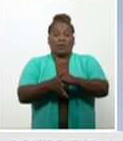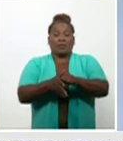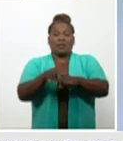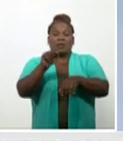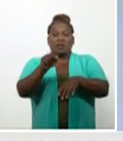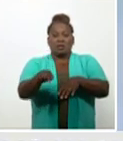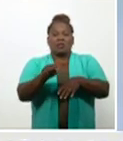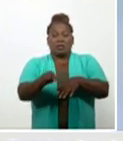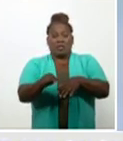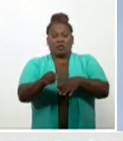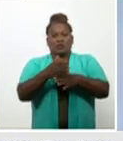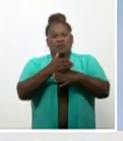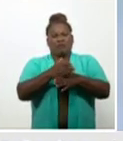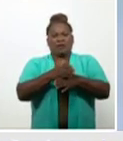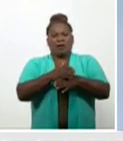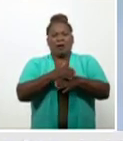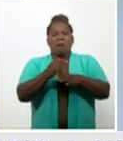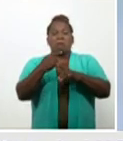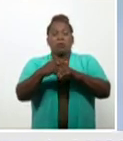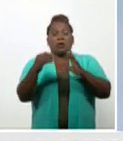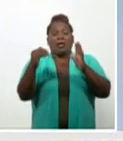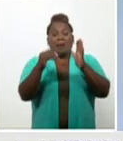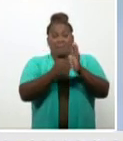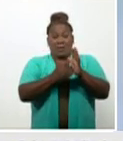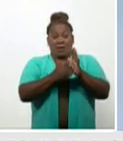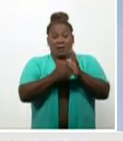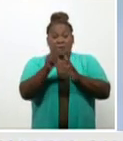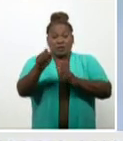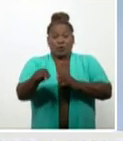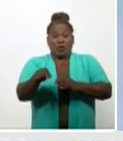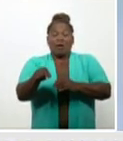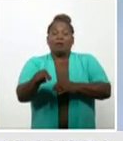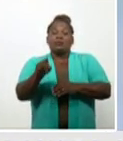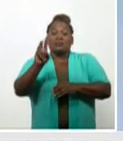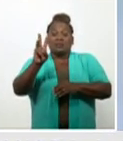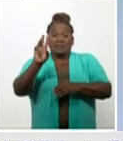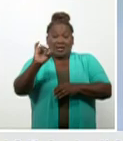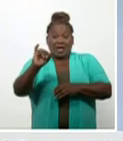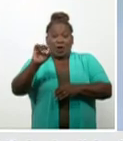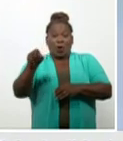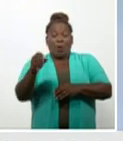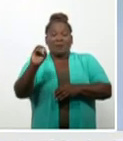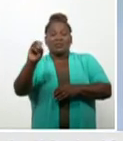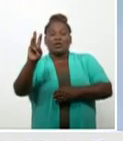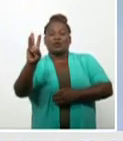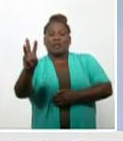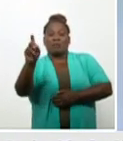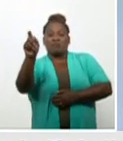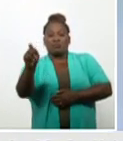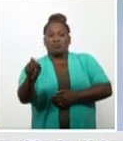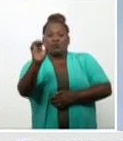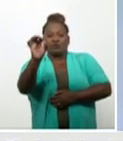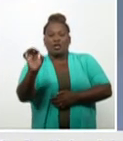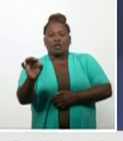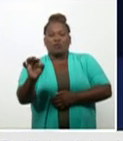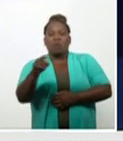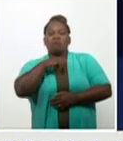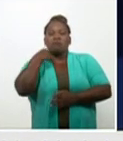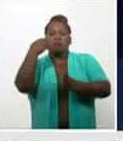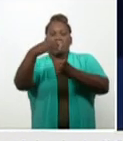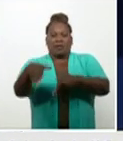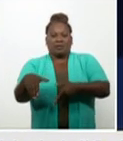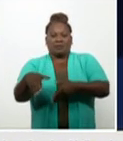representa una letalidad del 6,03%. La región de las Américas,